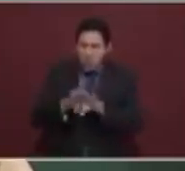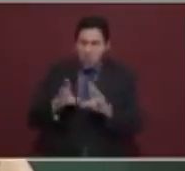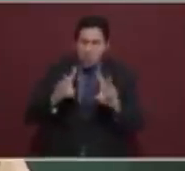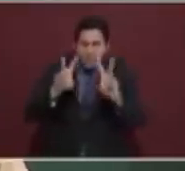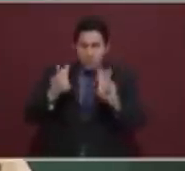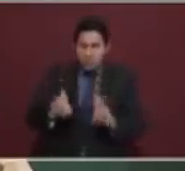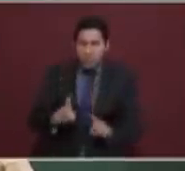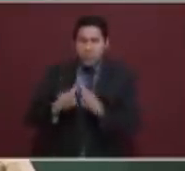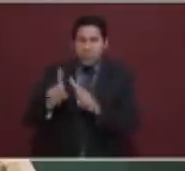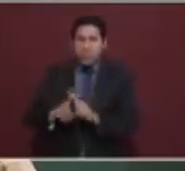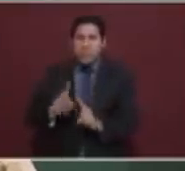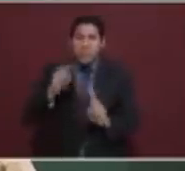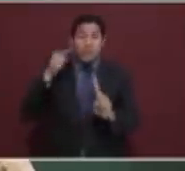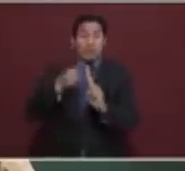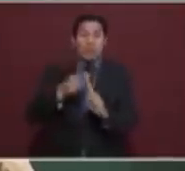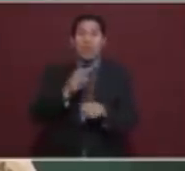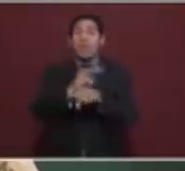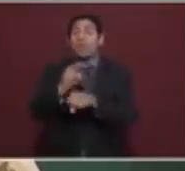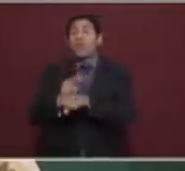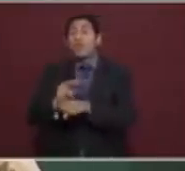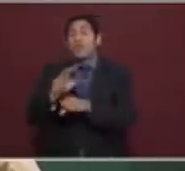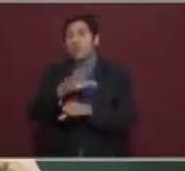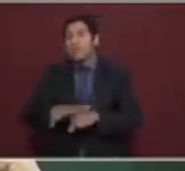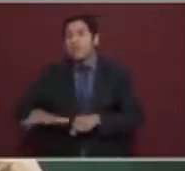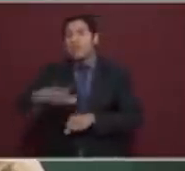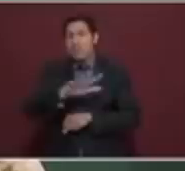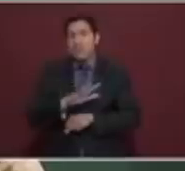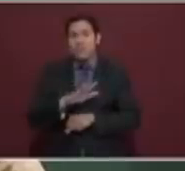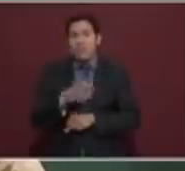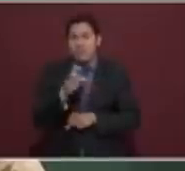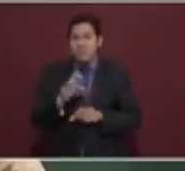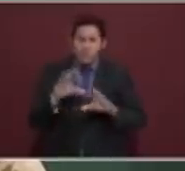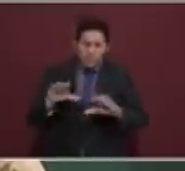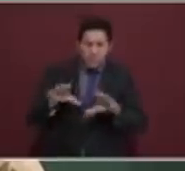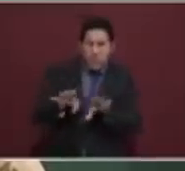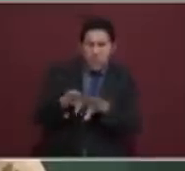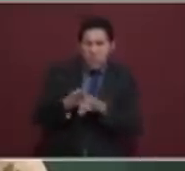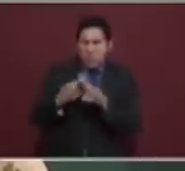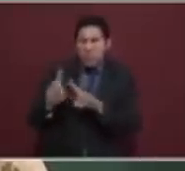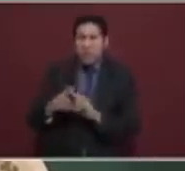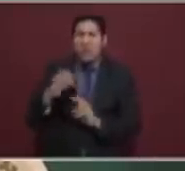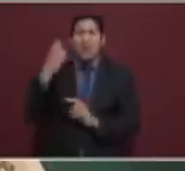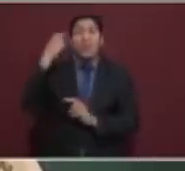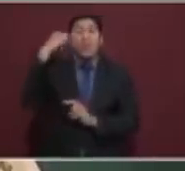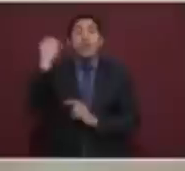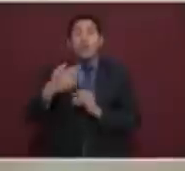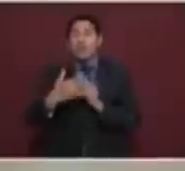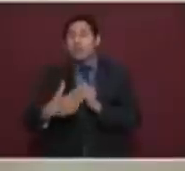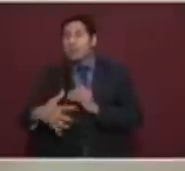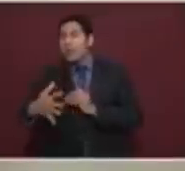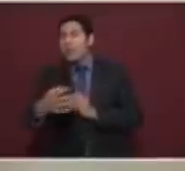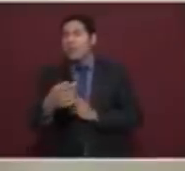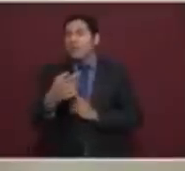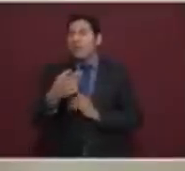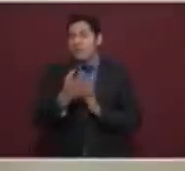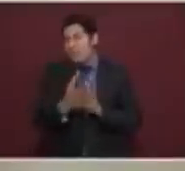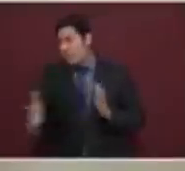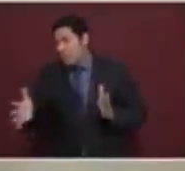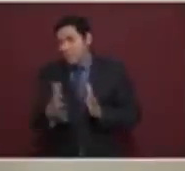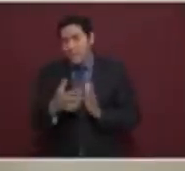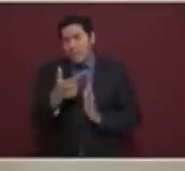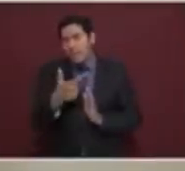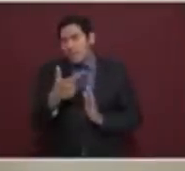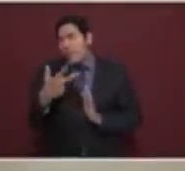de seguridad pública para tener en un tiempo de siete ocho meses a los